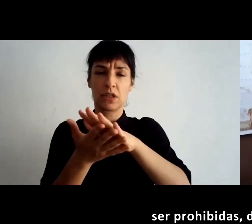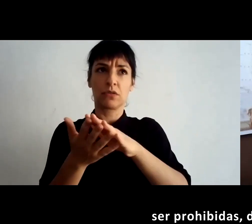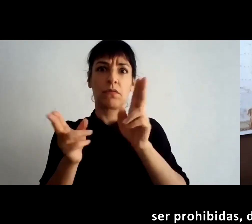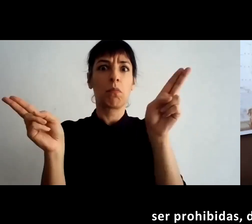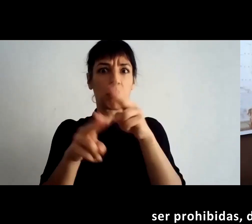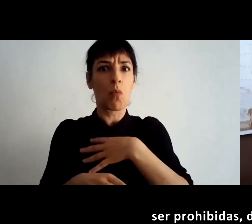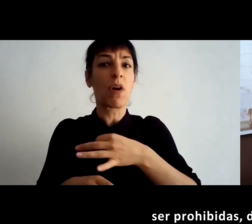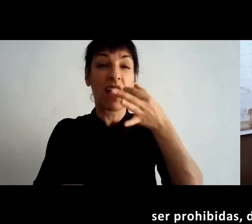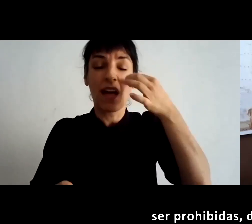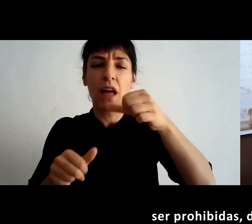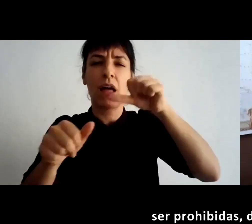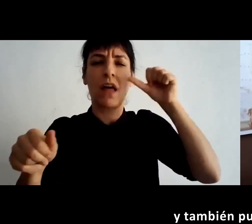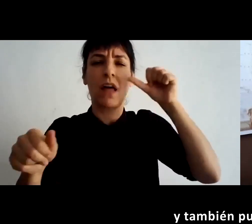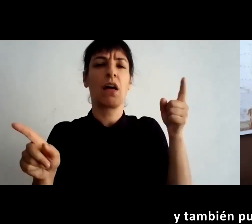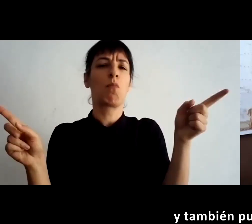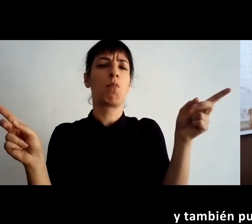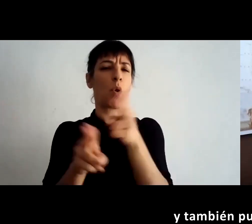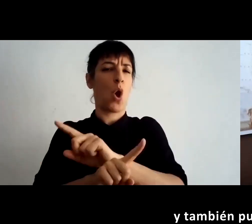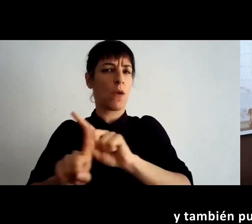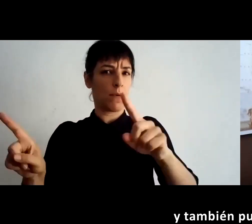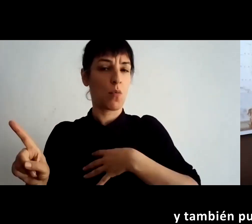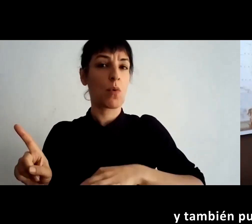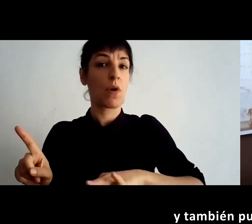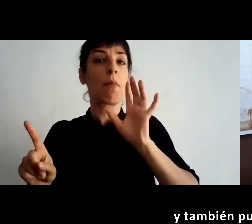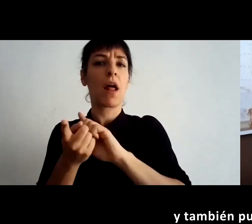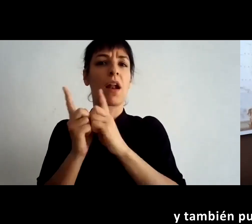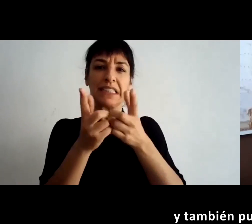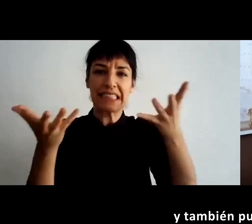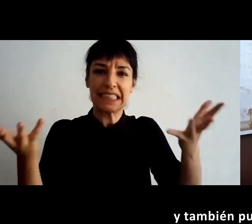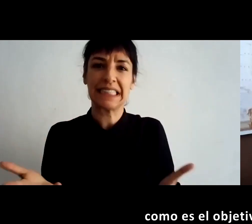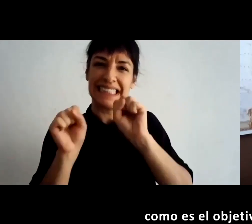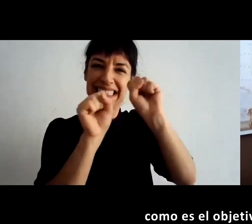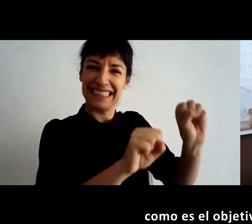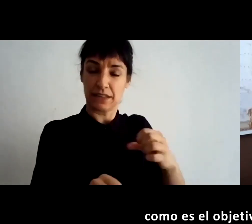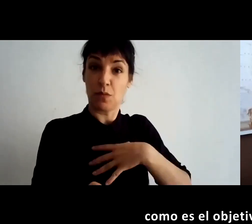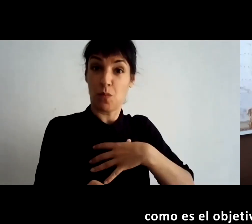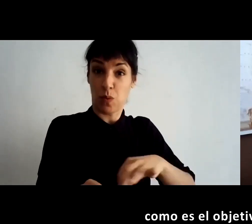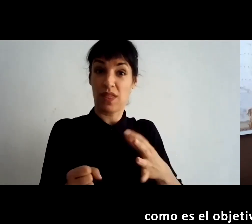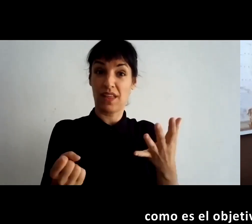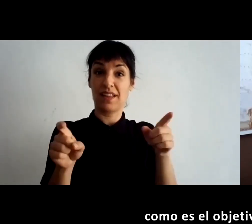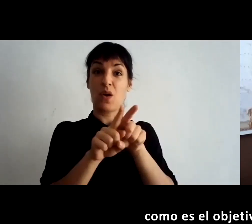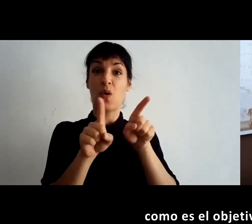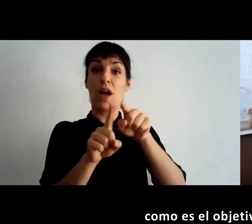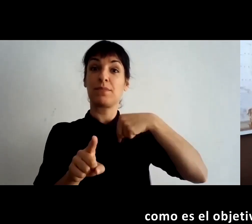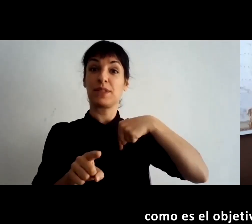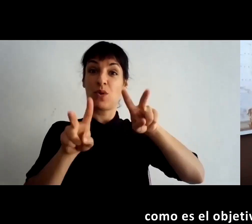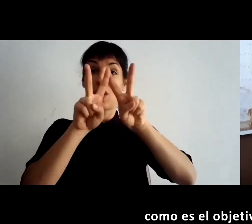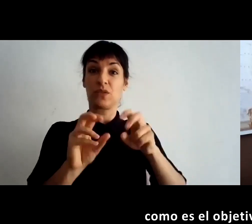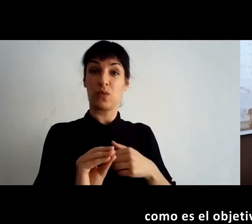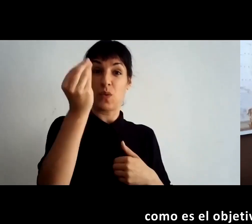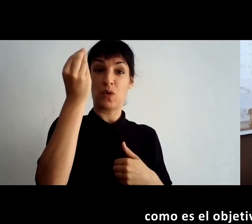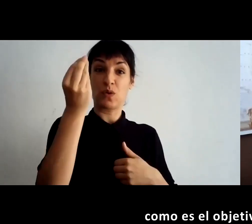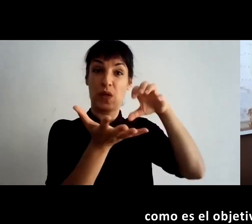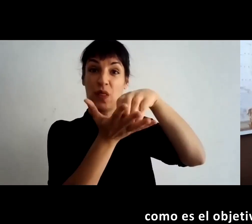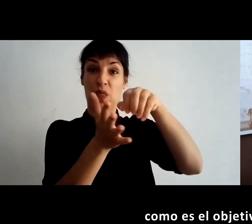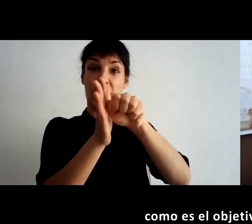pasado, pero también pueden ser protegidas y promovidas, como es el objetivo de este estudio, del